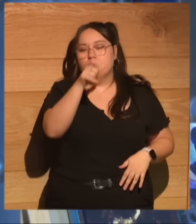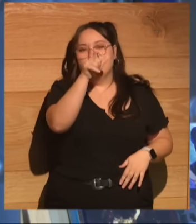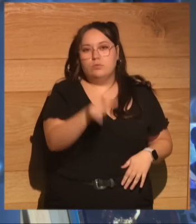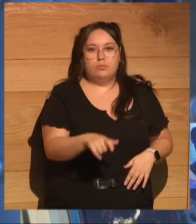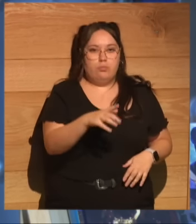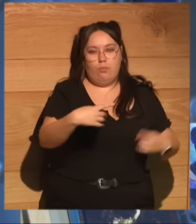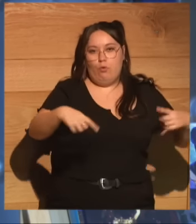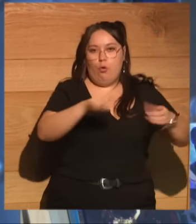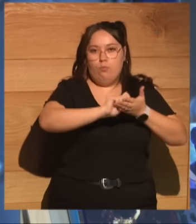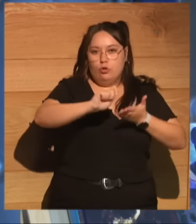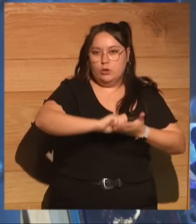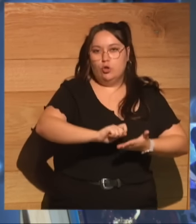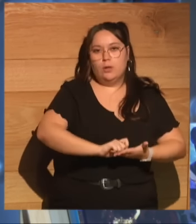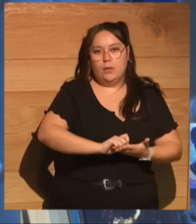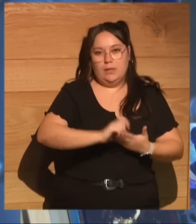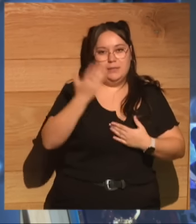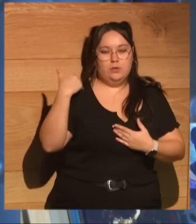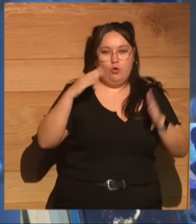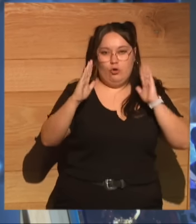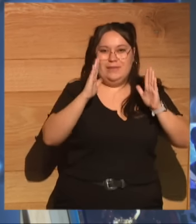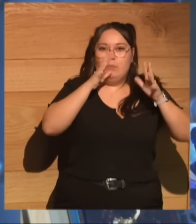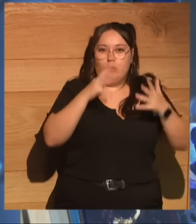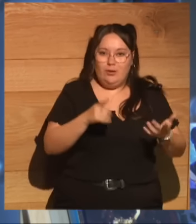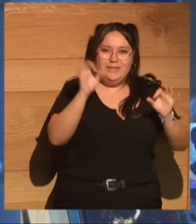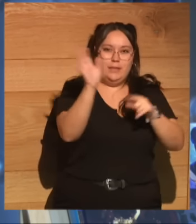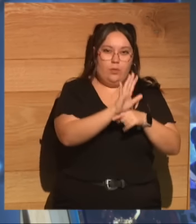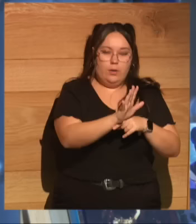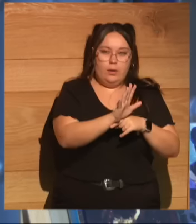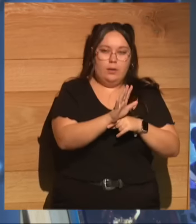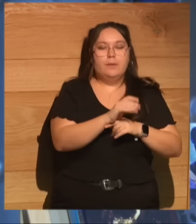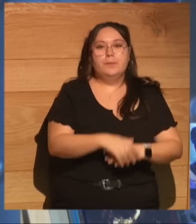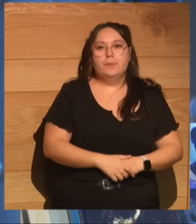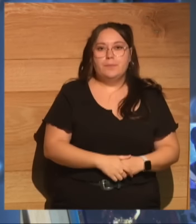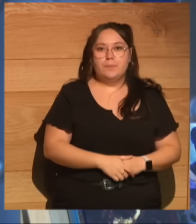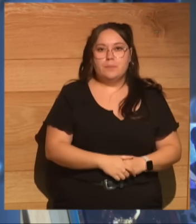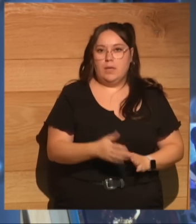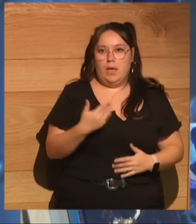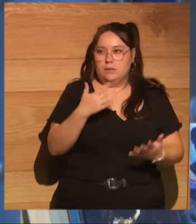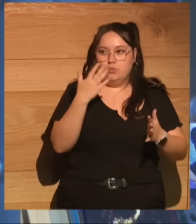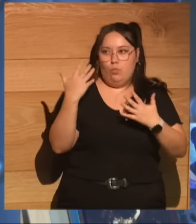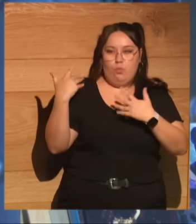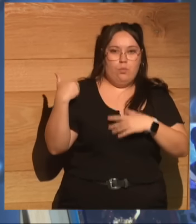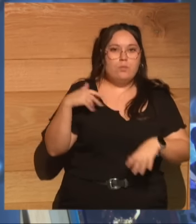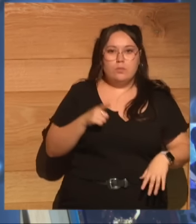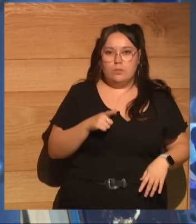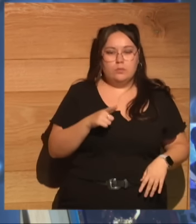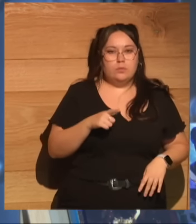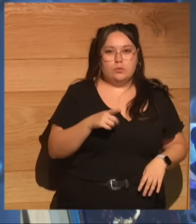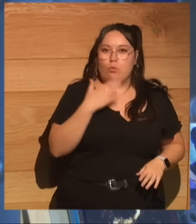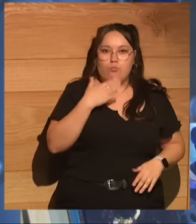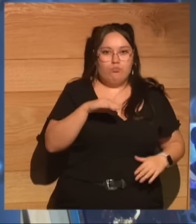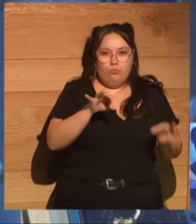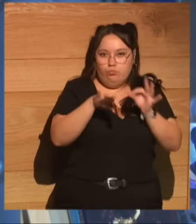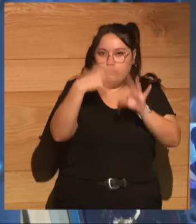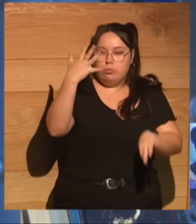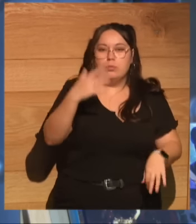grandes compositores contemporáneos en el cine de las últimas décadas. O sea, es una gran bendición.